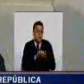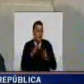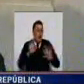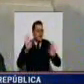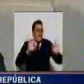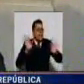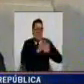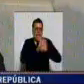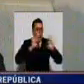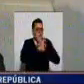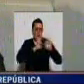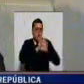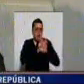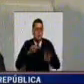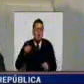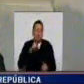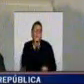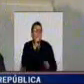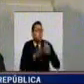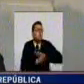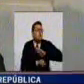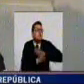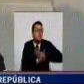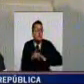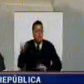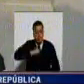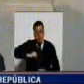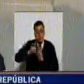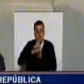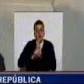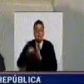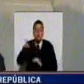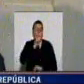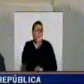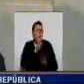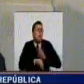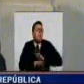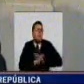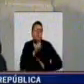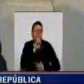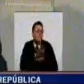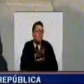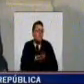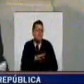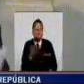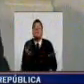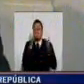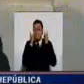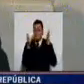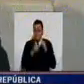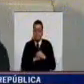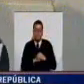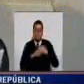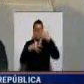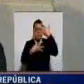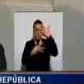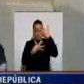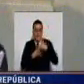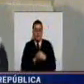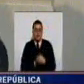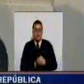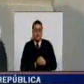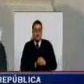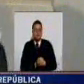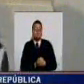quiso desmontar. Tenía todo el derecho legal de desmontarla y no la quiso desmontar. Indicio 9.